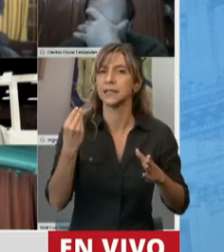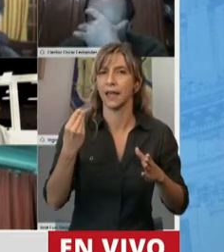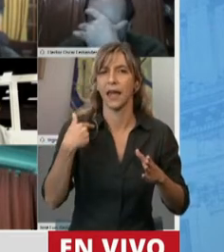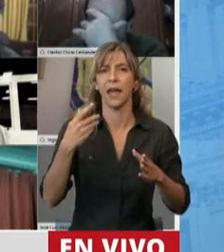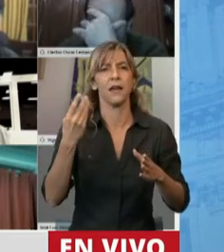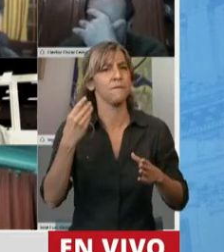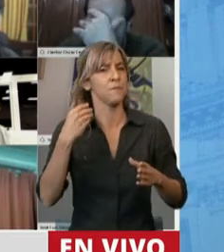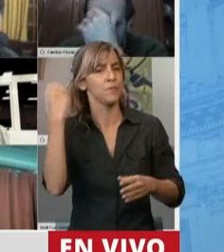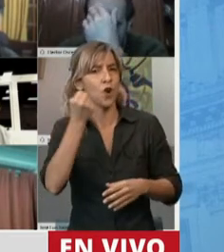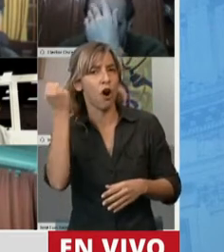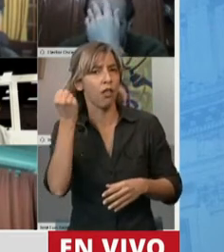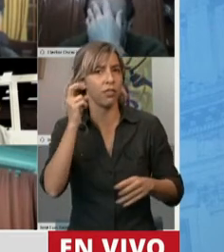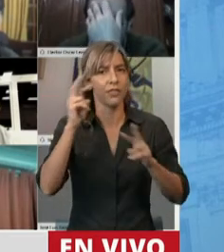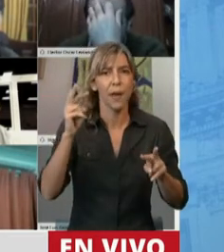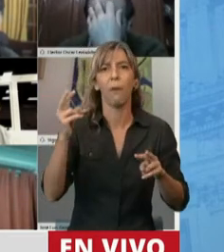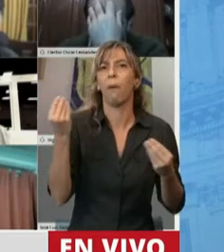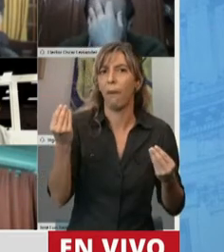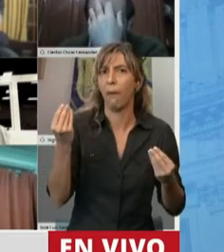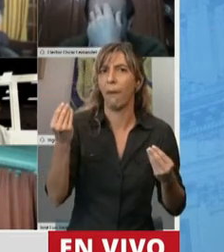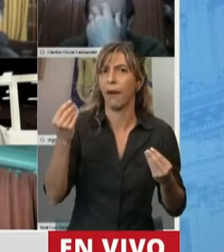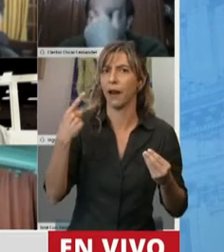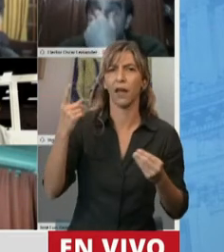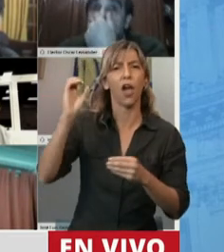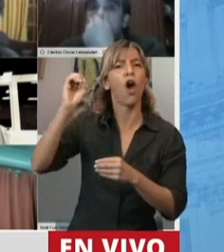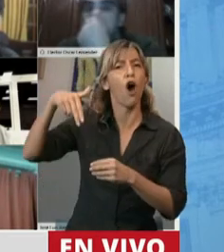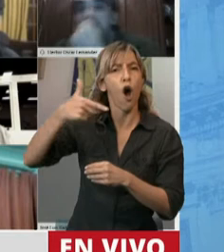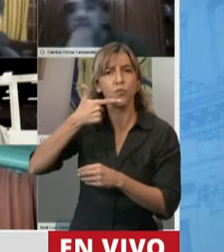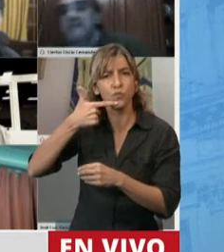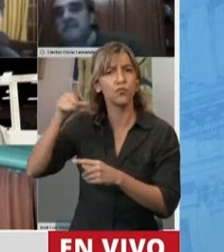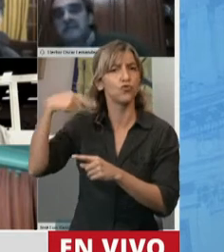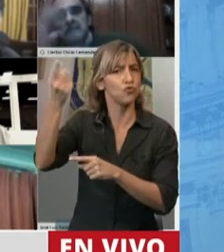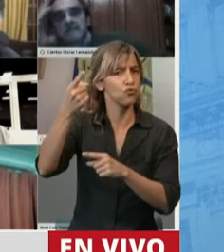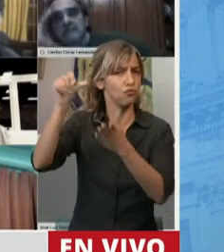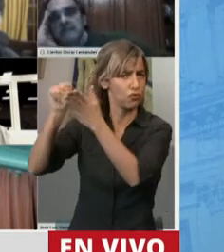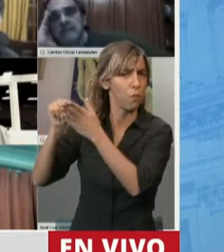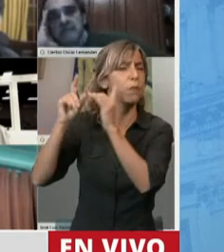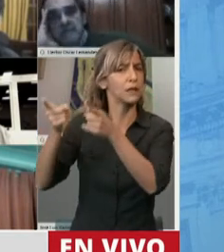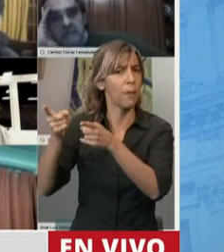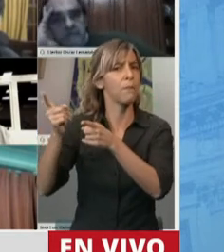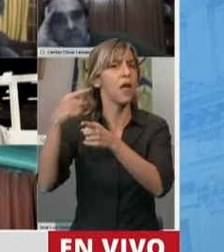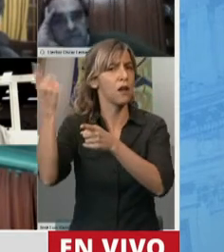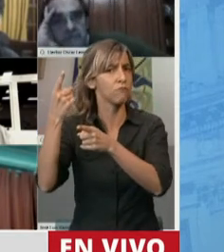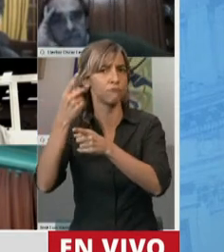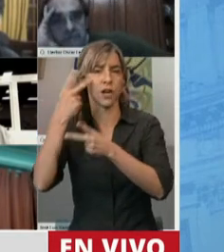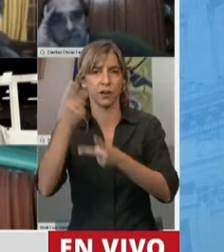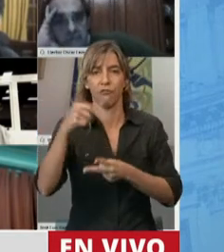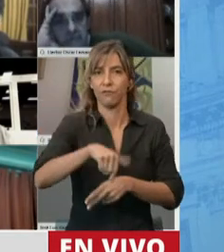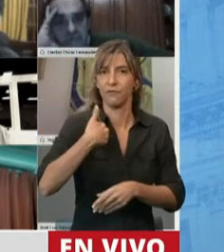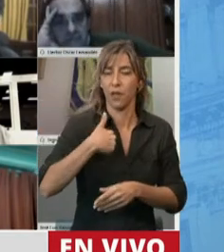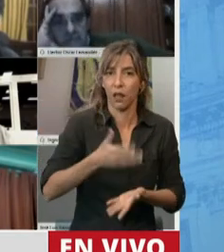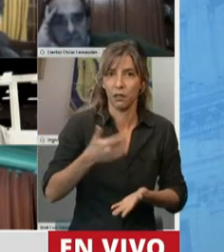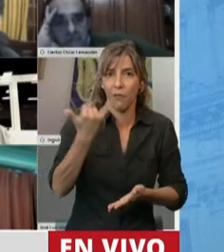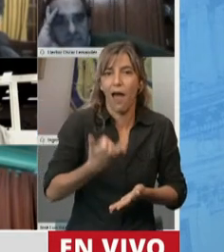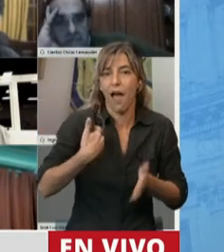Organización Mundial de la Salud, no solo desde otros países nos reconocen hoy a la Argentina las distintas medidas adoptadas